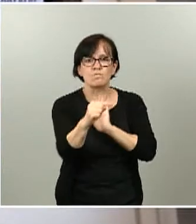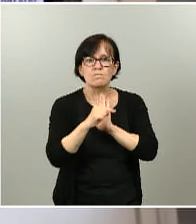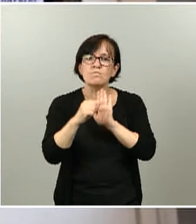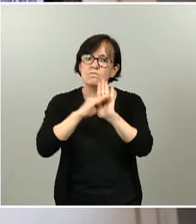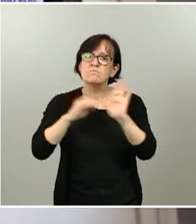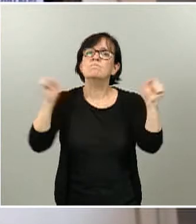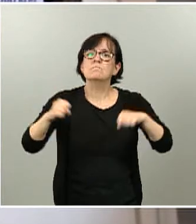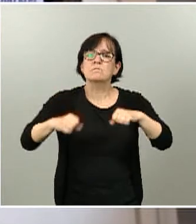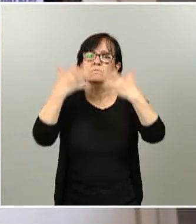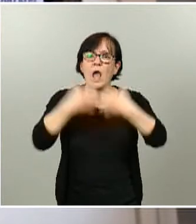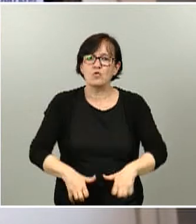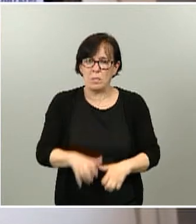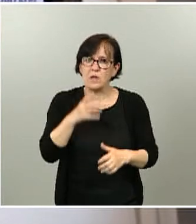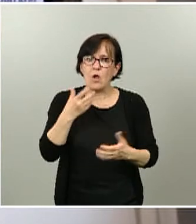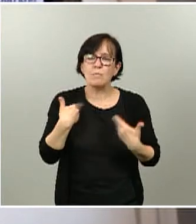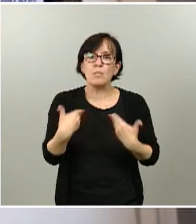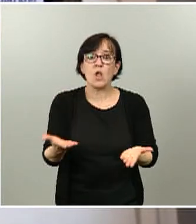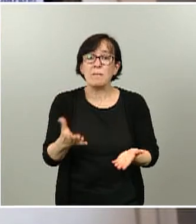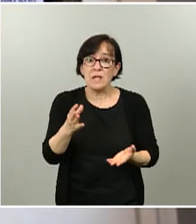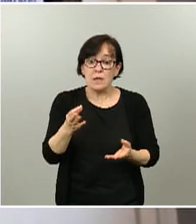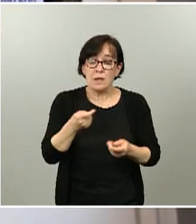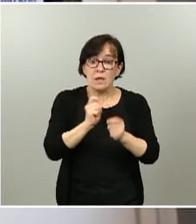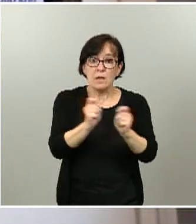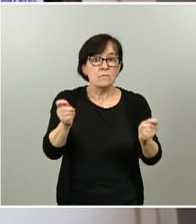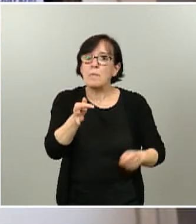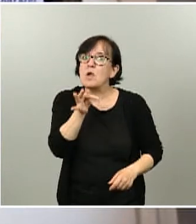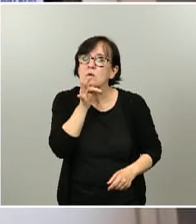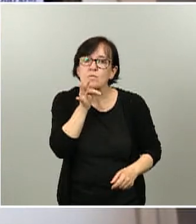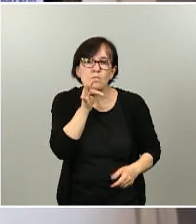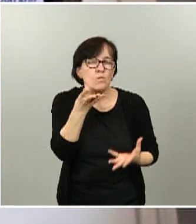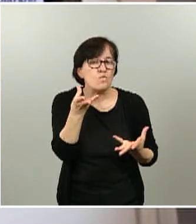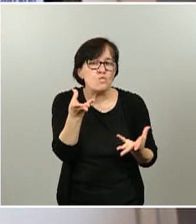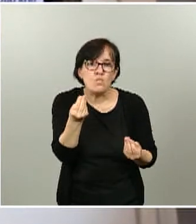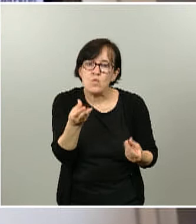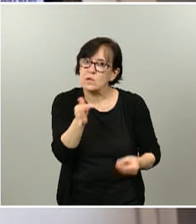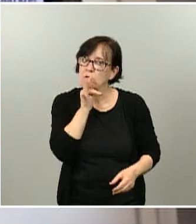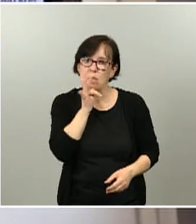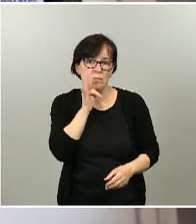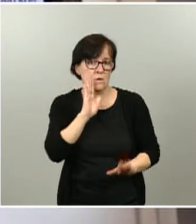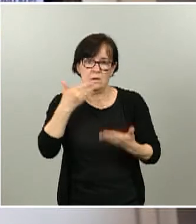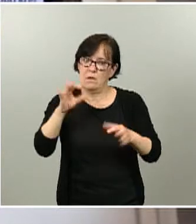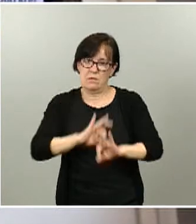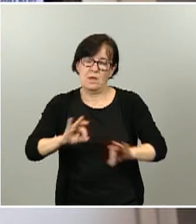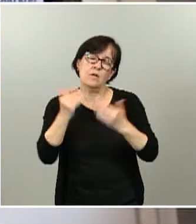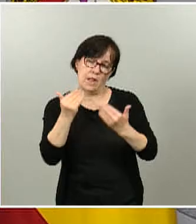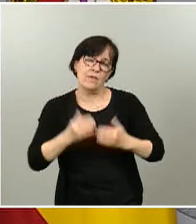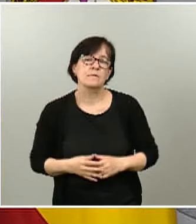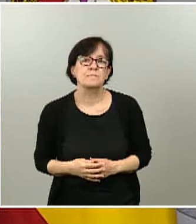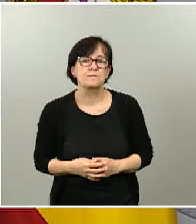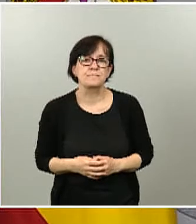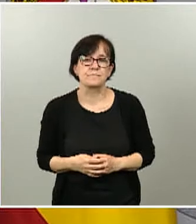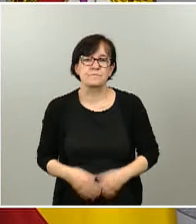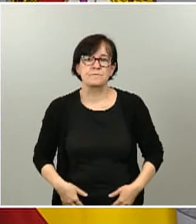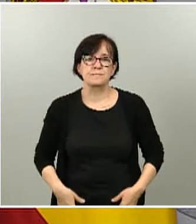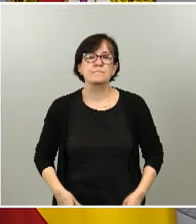esas ayudas, pero lo cierto es que todavía muchas de ellas no han llegado. Gracias. Sí, muchas gracias,